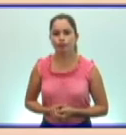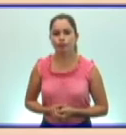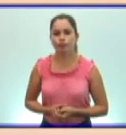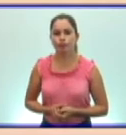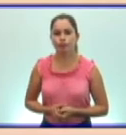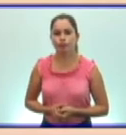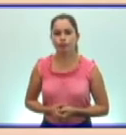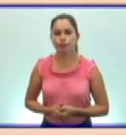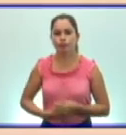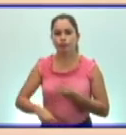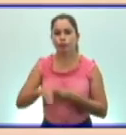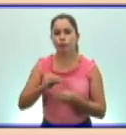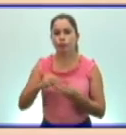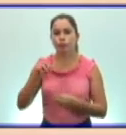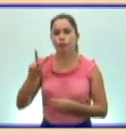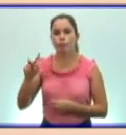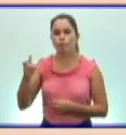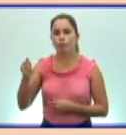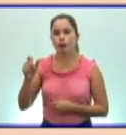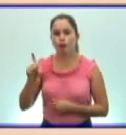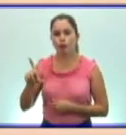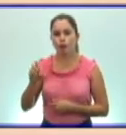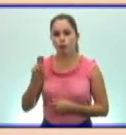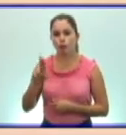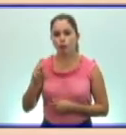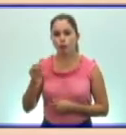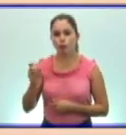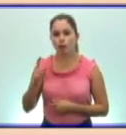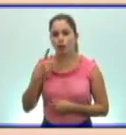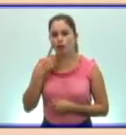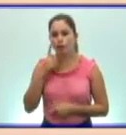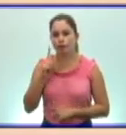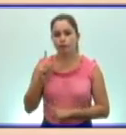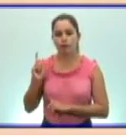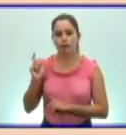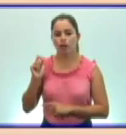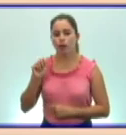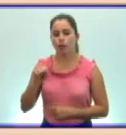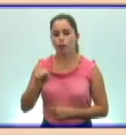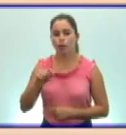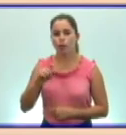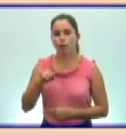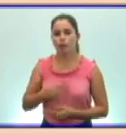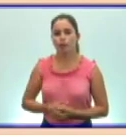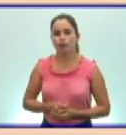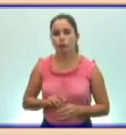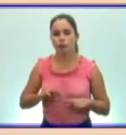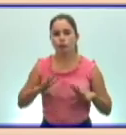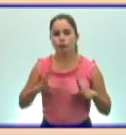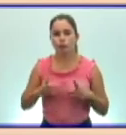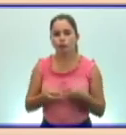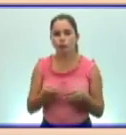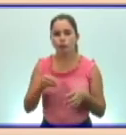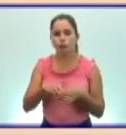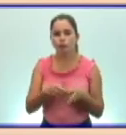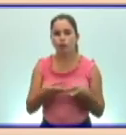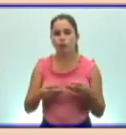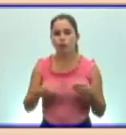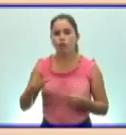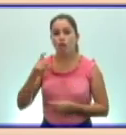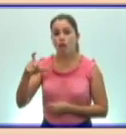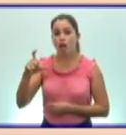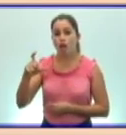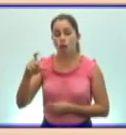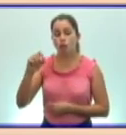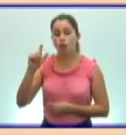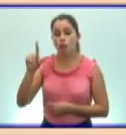Sustituir los valores y sus unidades. En este caso, entonces, la concentración de la cantidad de sustancia de cloruro de sodio, que es el